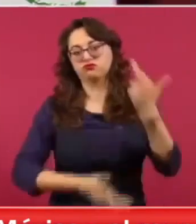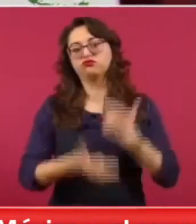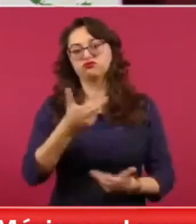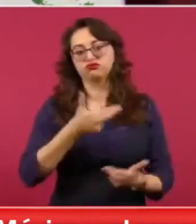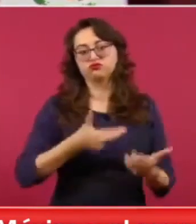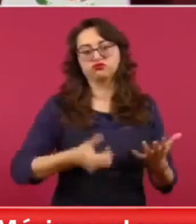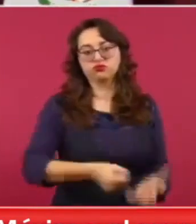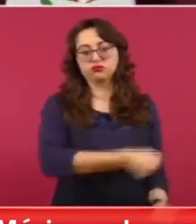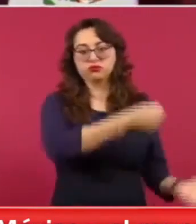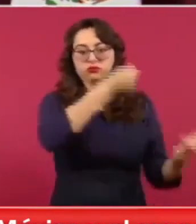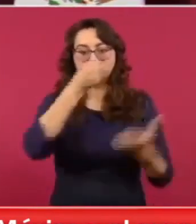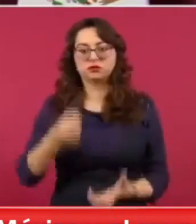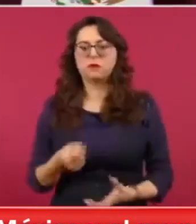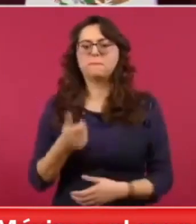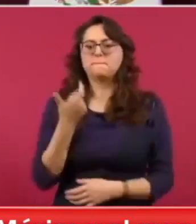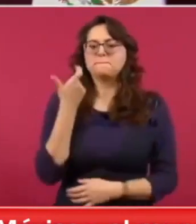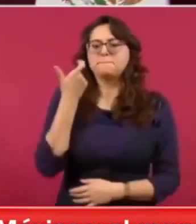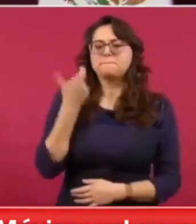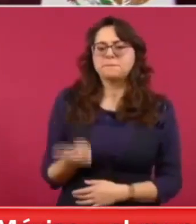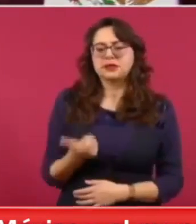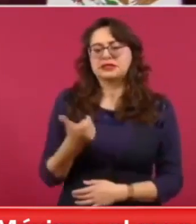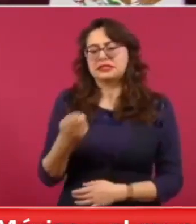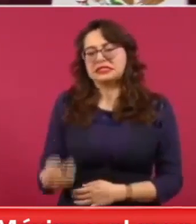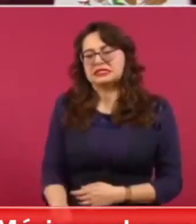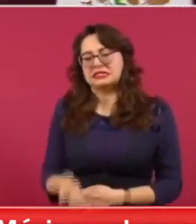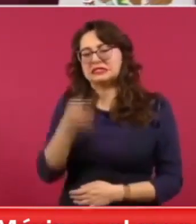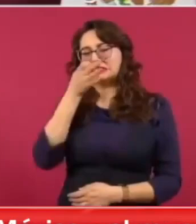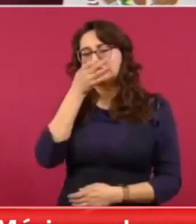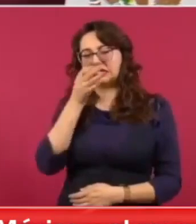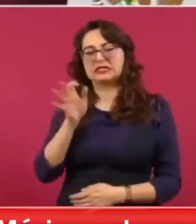que en pesos mexicanos son casi